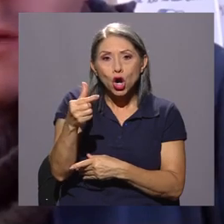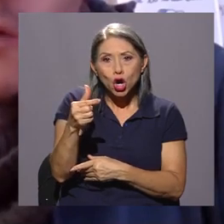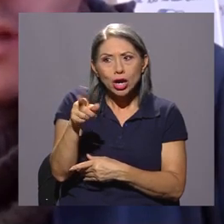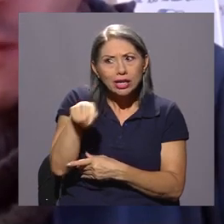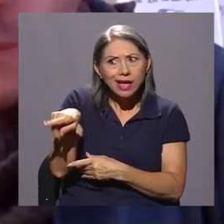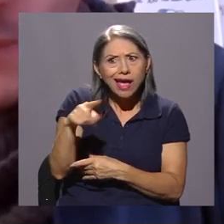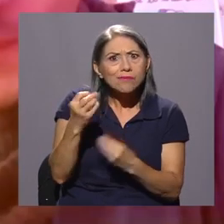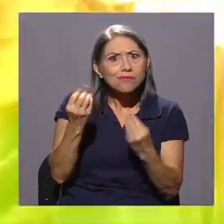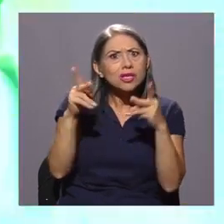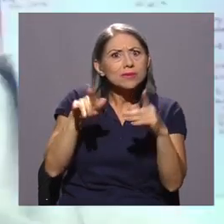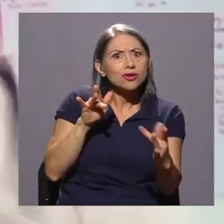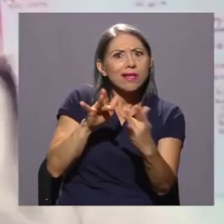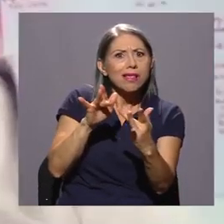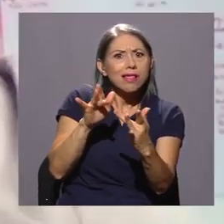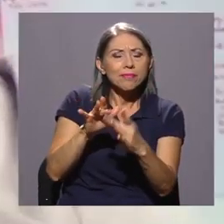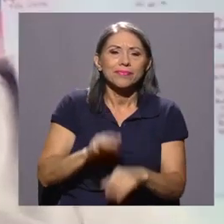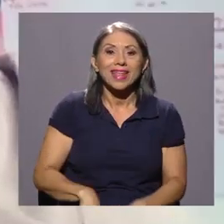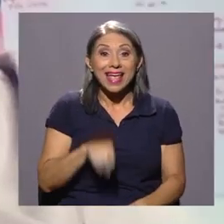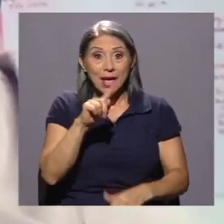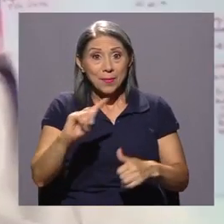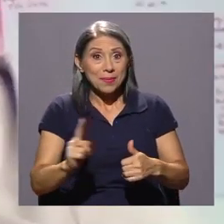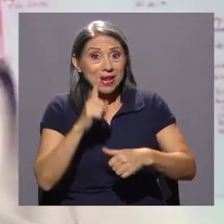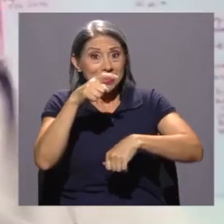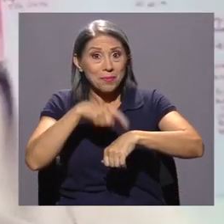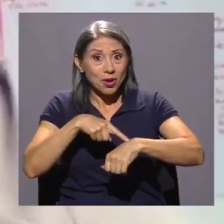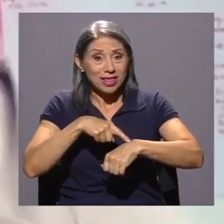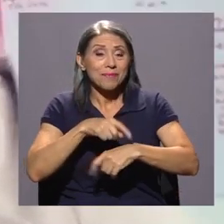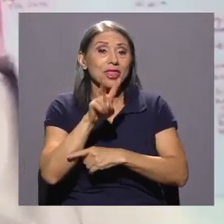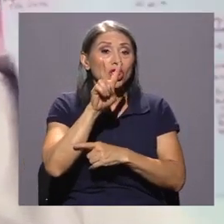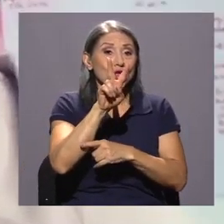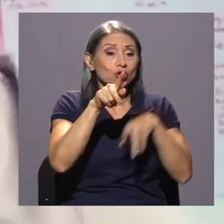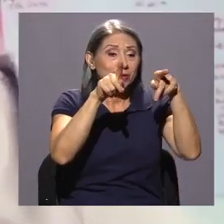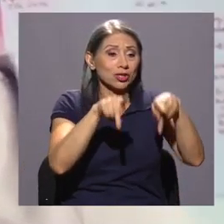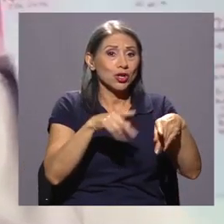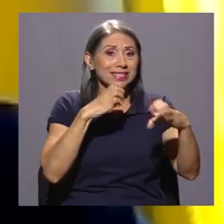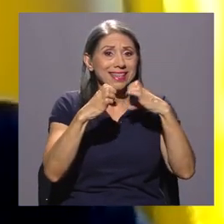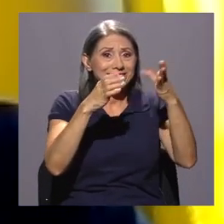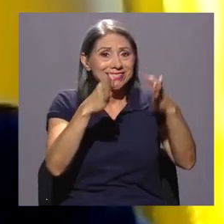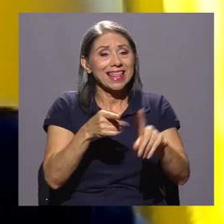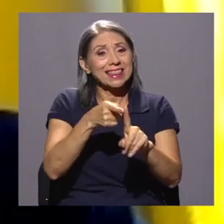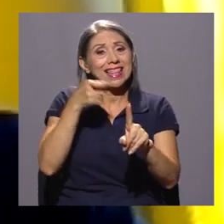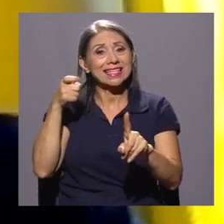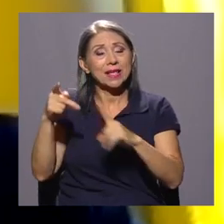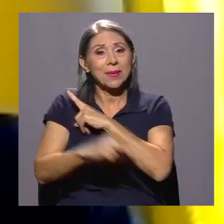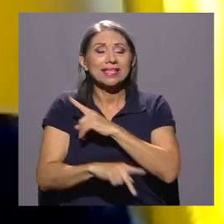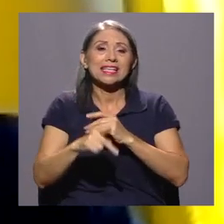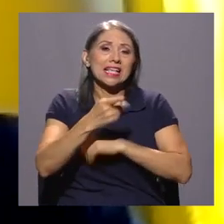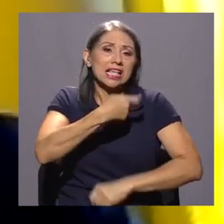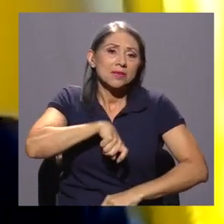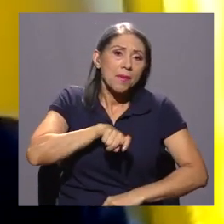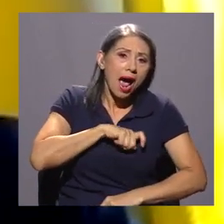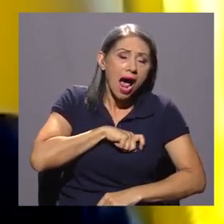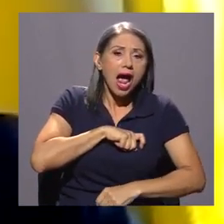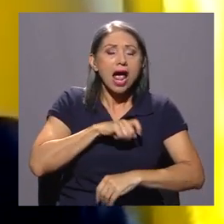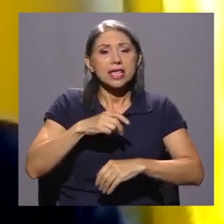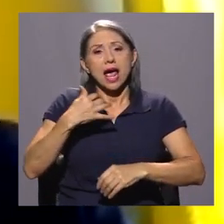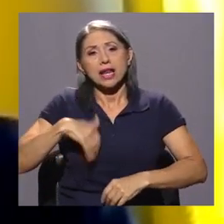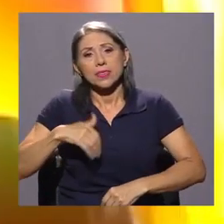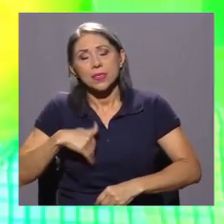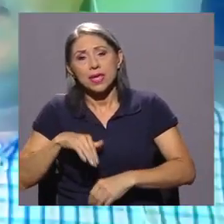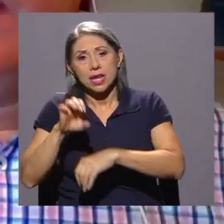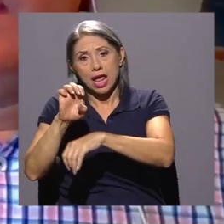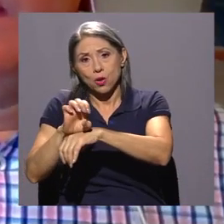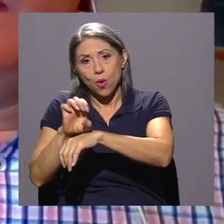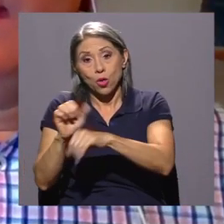sus temas esta primera temporada cuenta con un total de dos entrevistados provenientes de países como españa argentina y ecuador